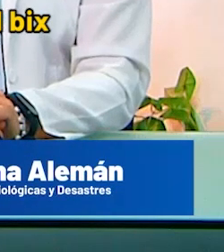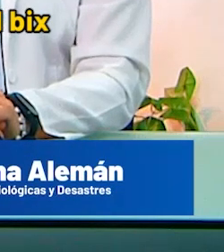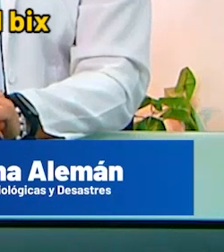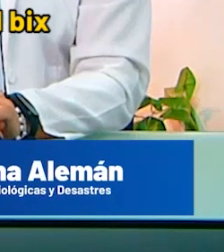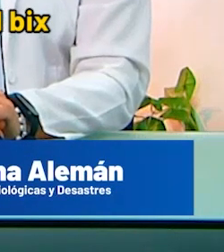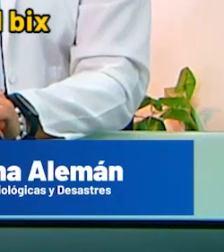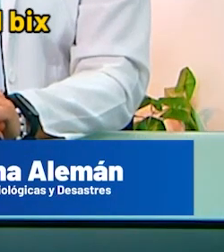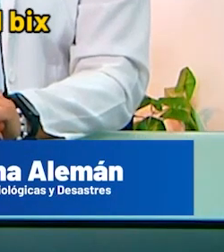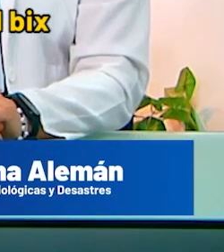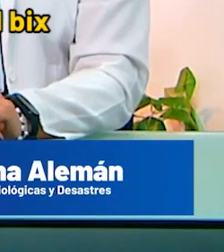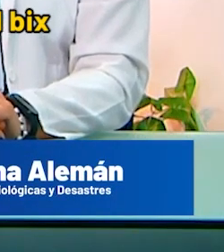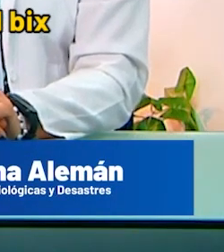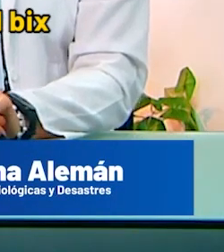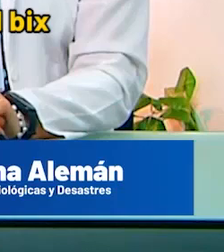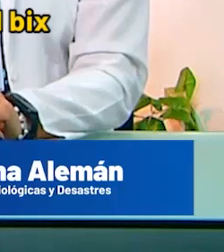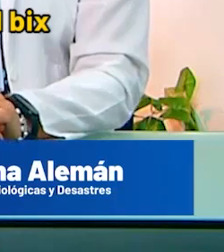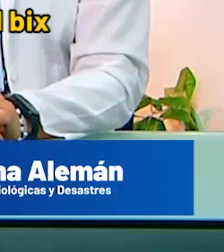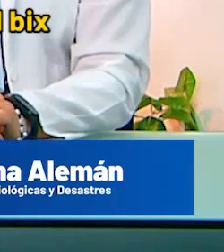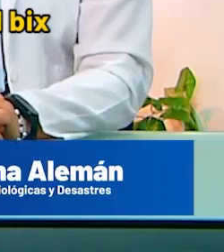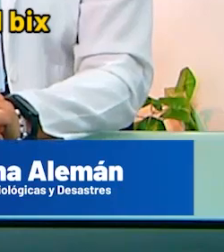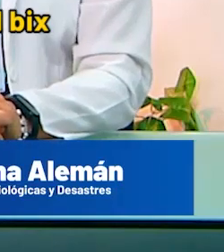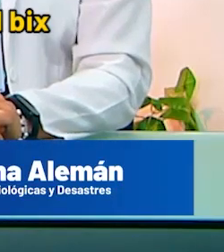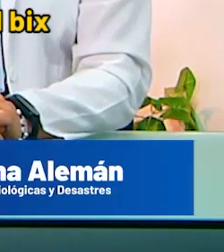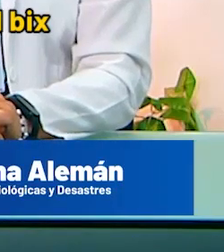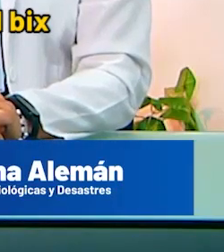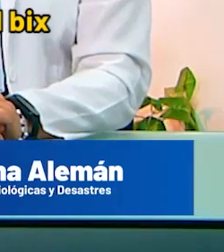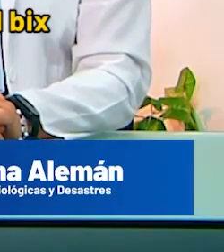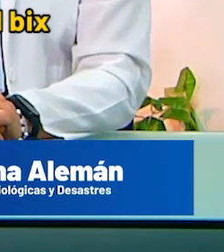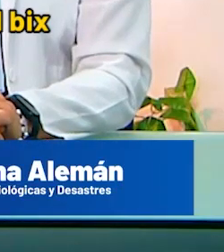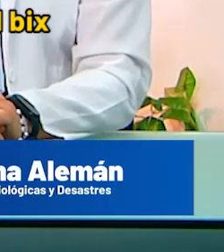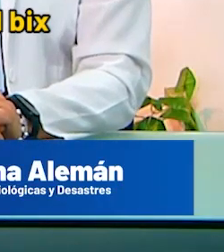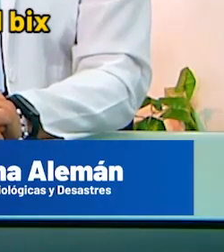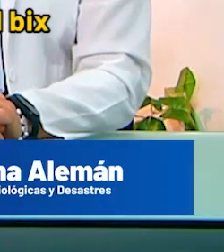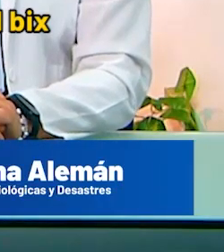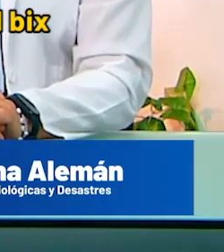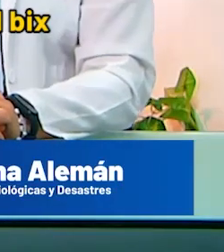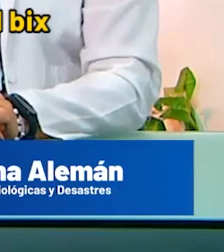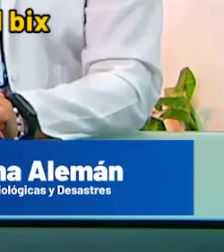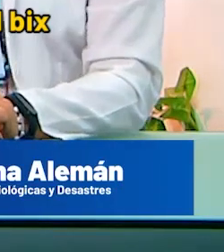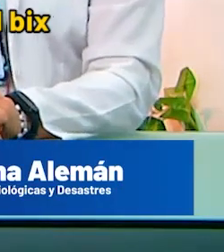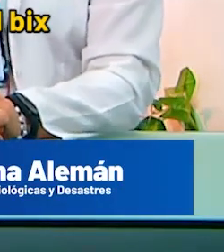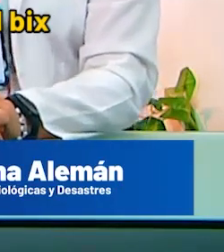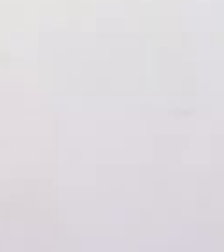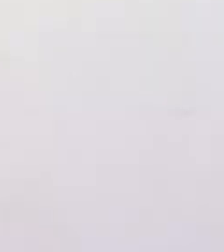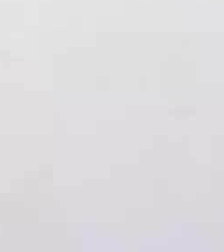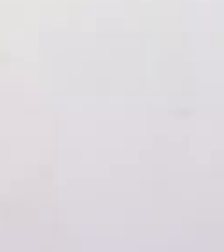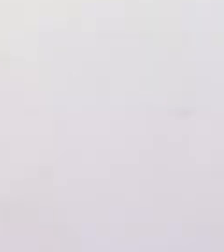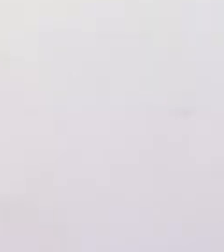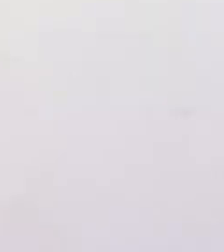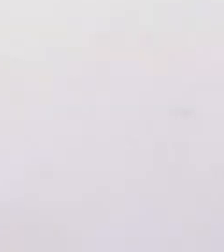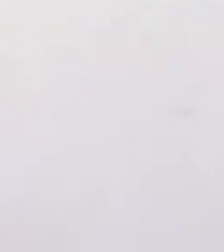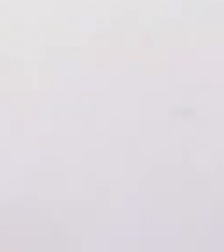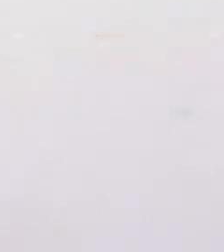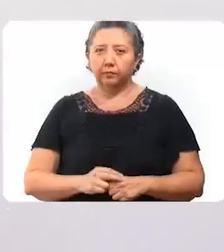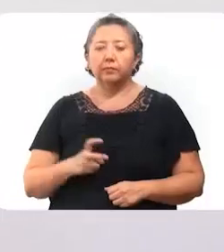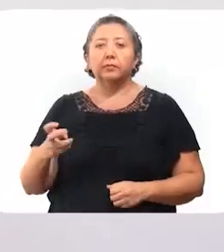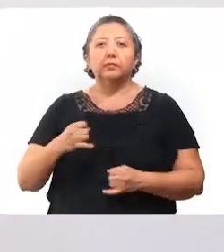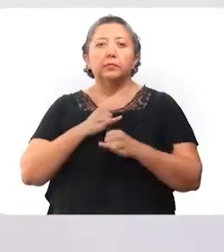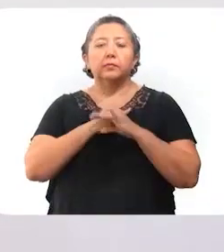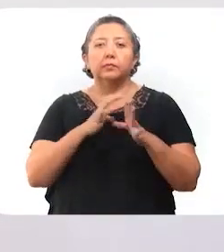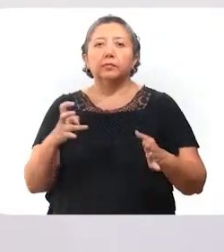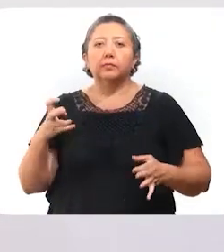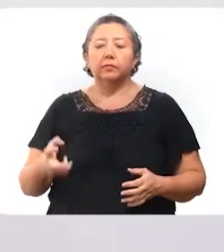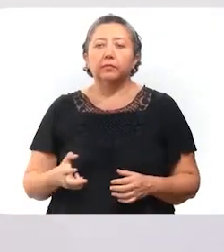Buenas tardes. A continuación, les presentaremos el parte médico relacionado con el COVID-19. Adelante, Química. Gracias, doctor. Este